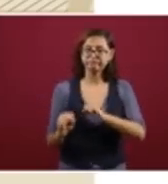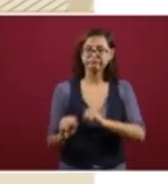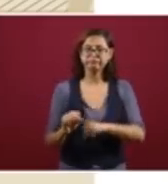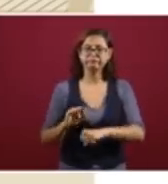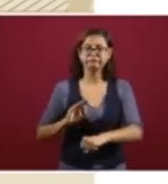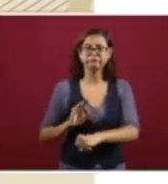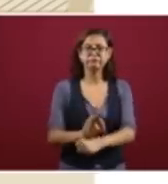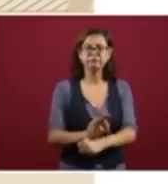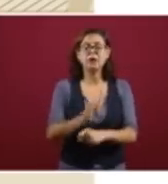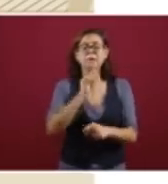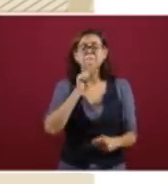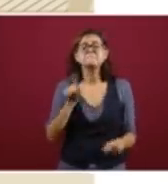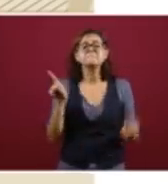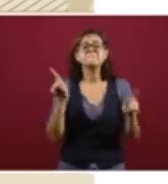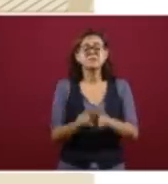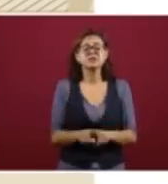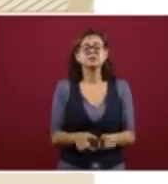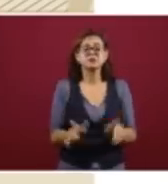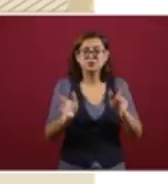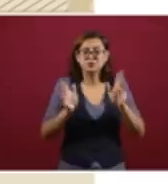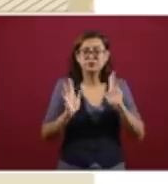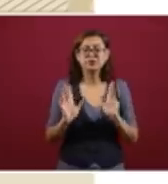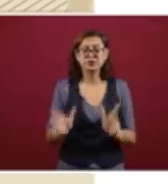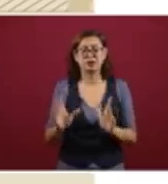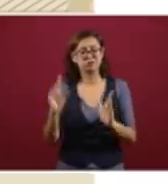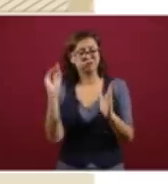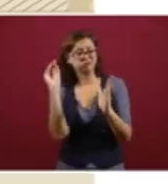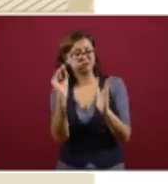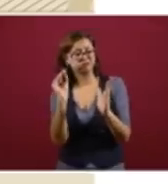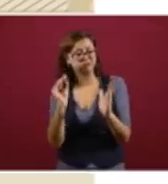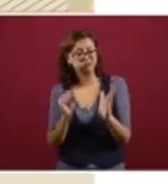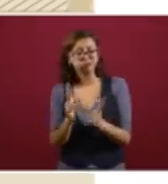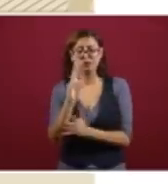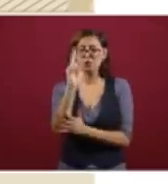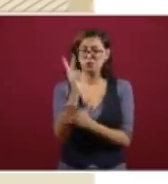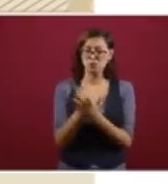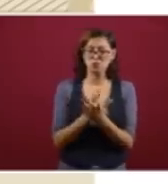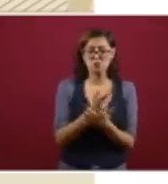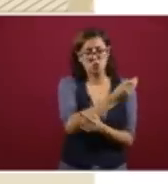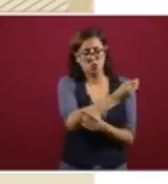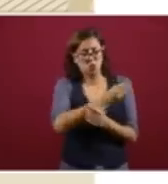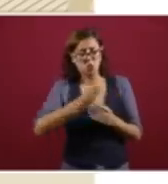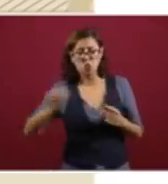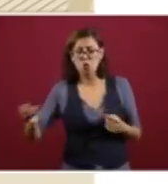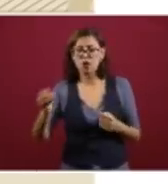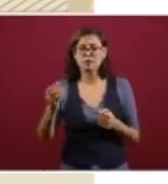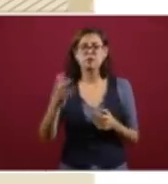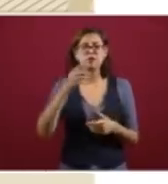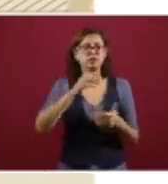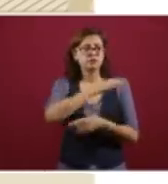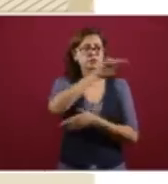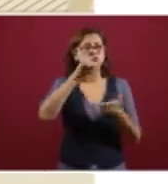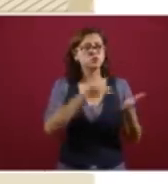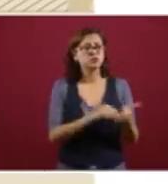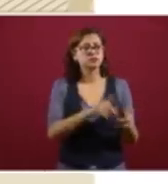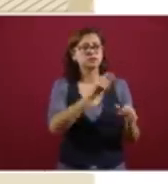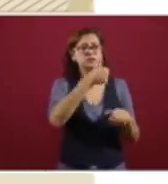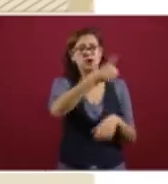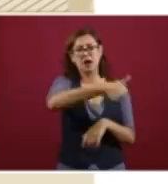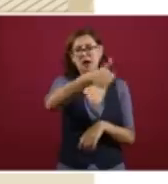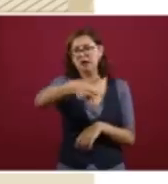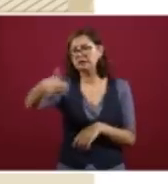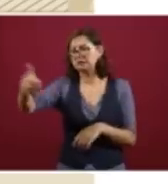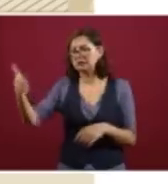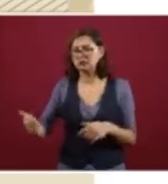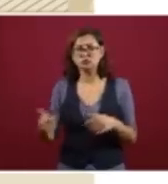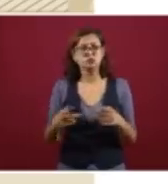han elaborado o se está promoviendo la elaboración también de los programas de ordenamiento por parte de los municipios para garantizar que